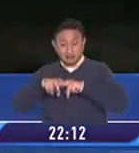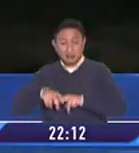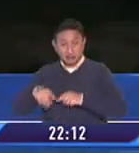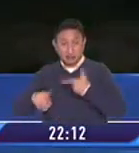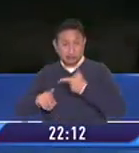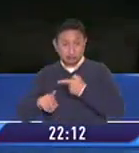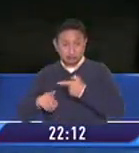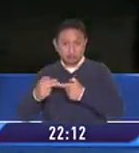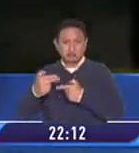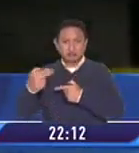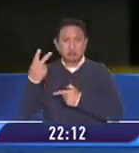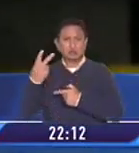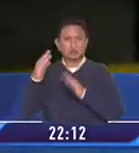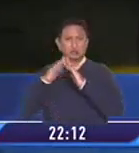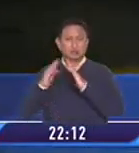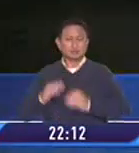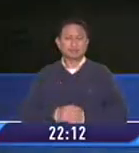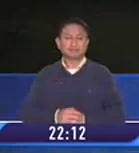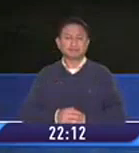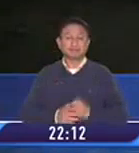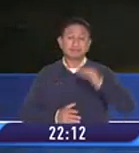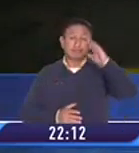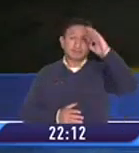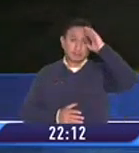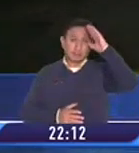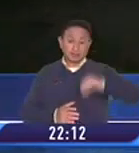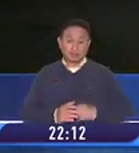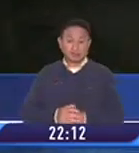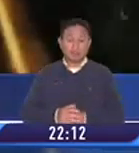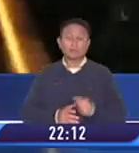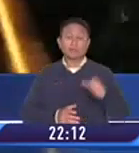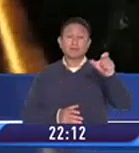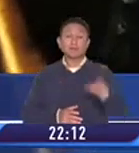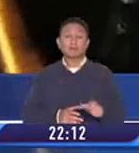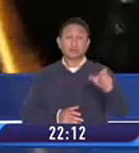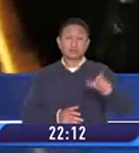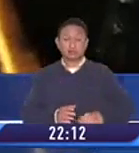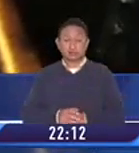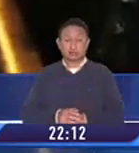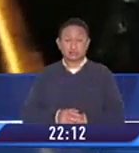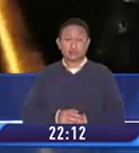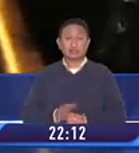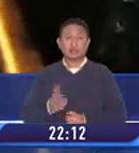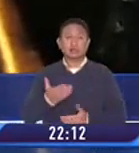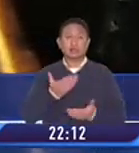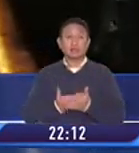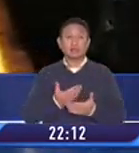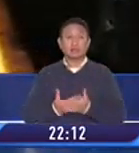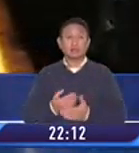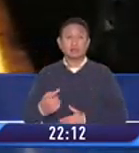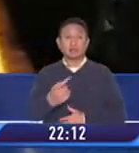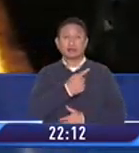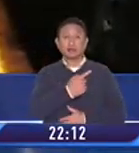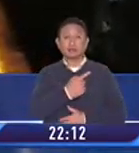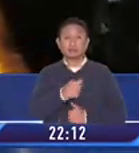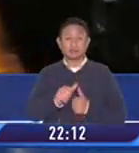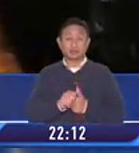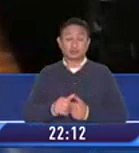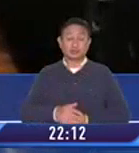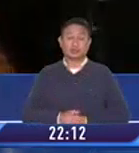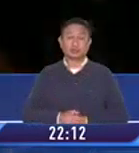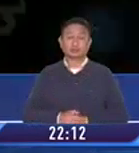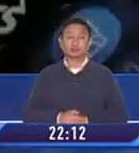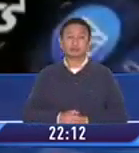del asesinato. La policía informó que los sicarios dejaron una de las evidencias cerca de la escena